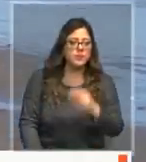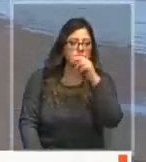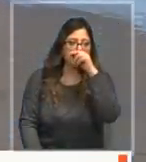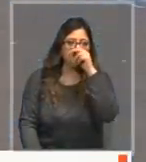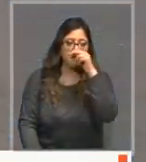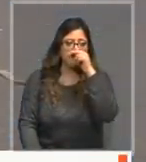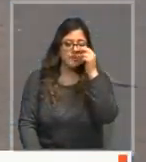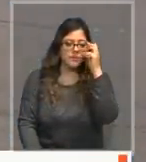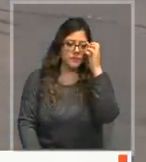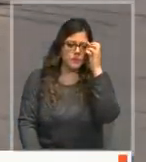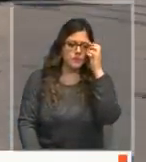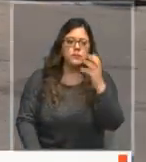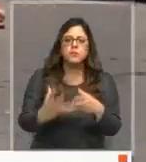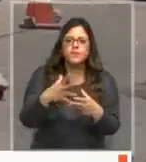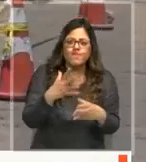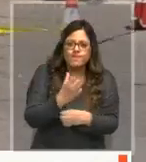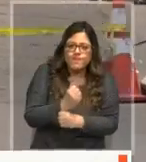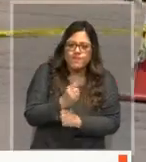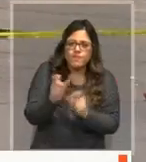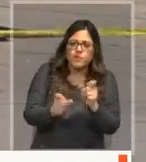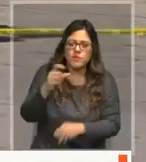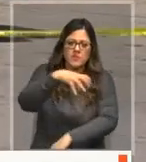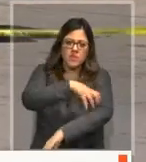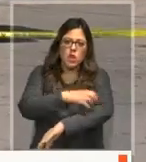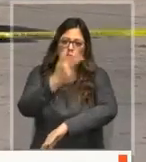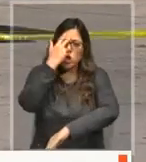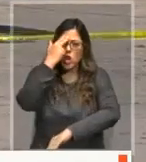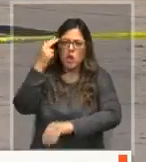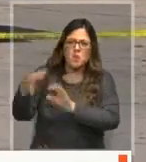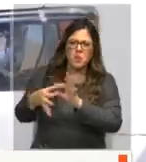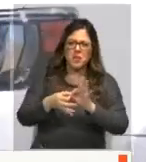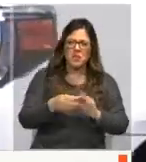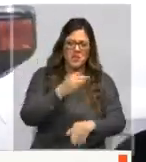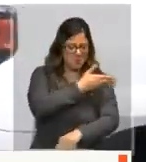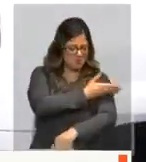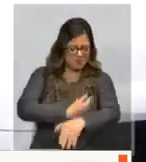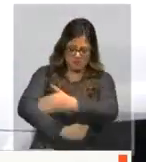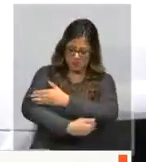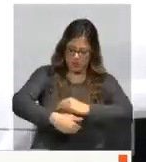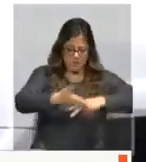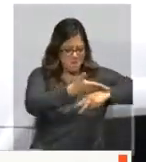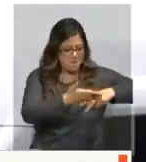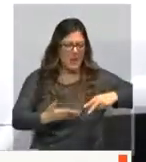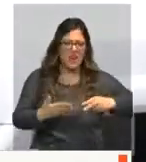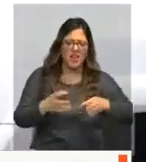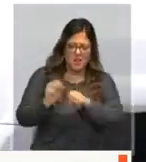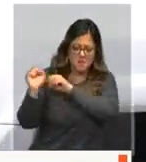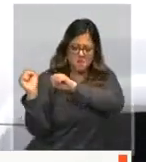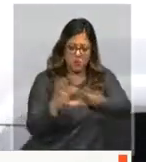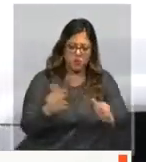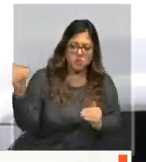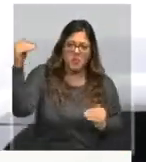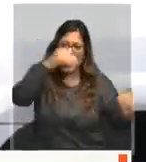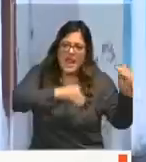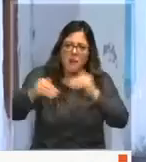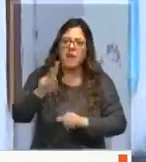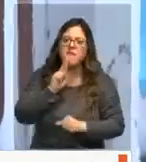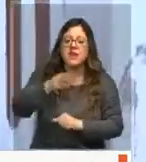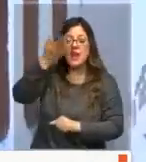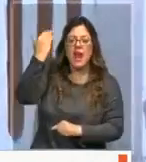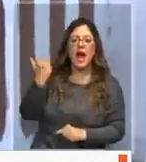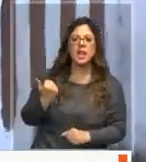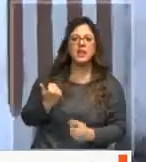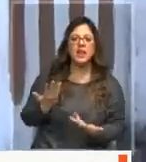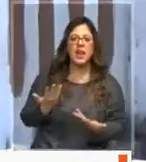Consternados se encuentran los habitantes de la región de Coquimbo tras la aparición de restos humanos en las playas. Todo comenzó el viernes tras el hallazgo de